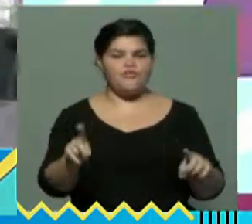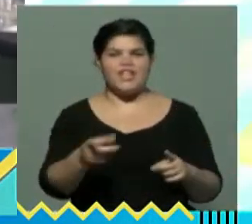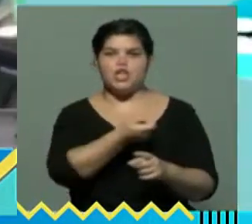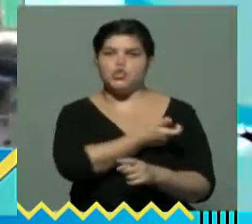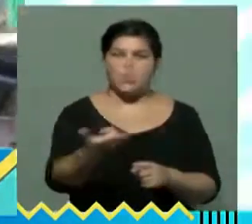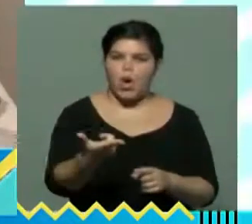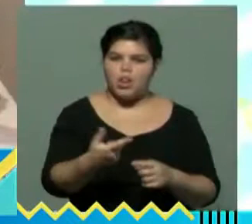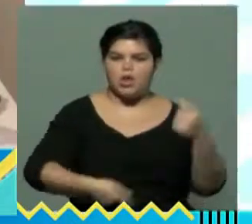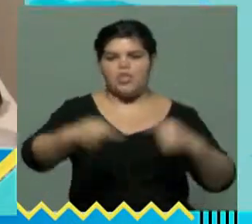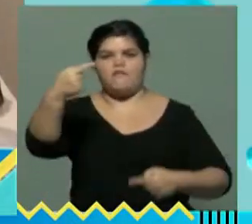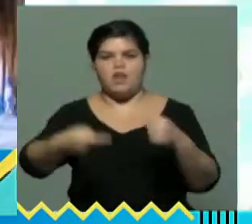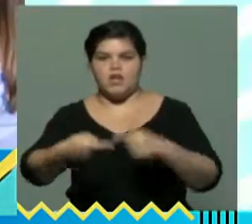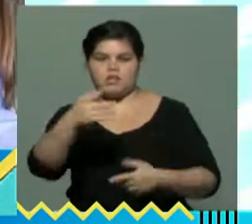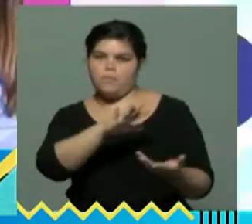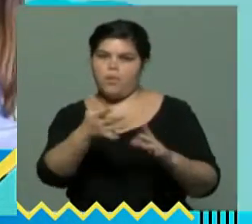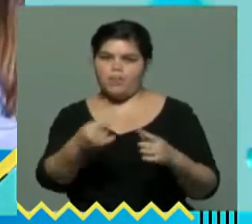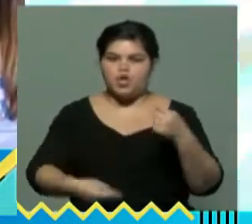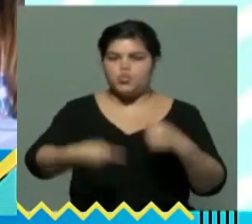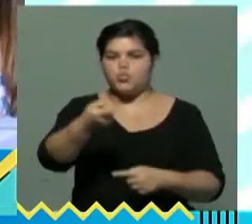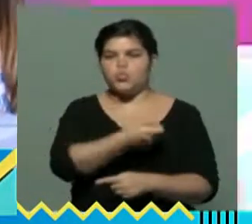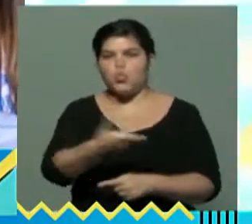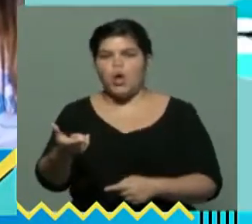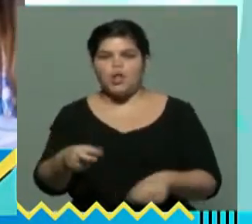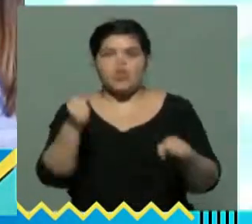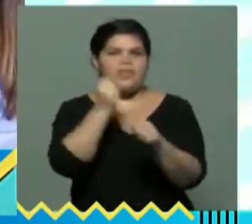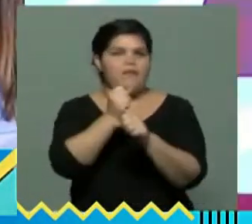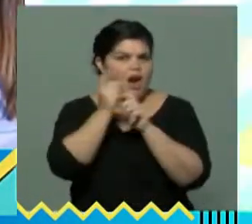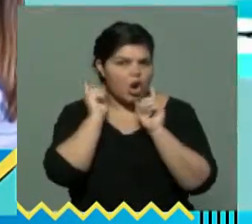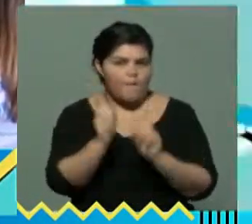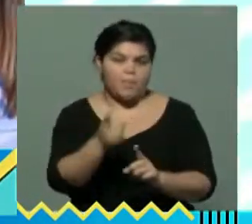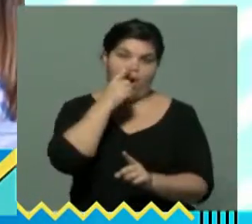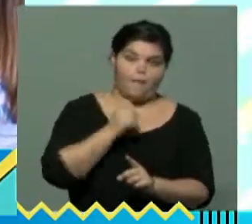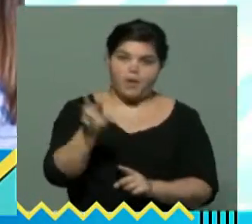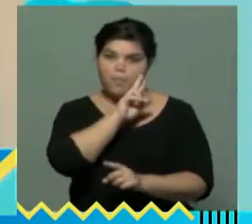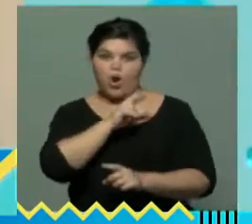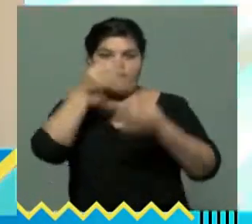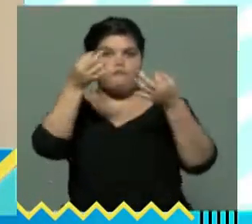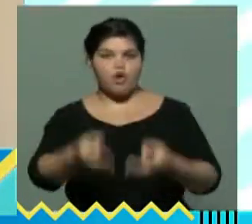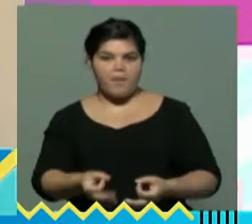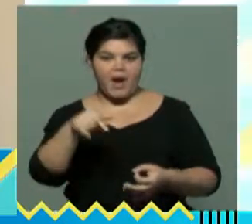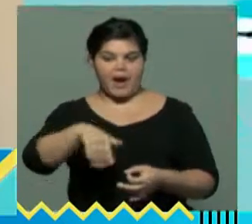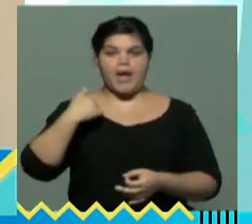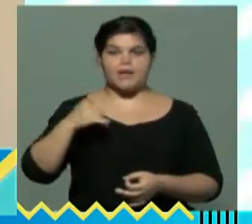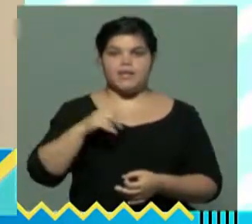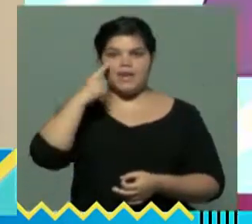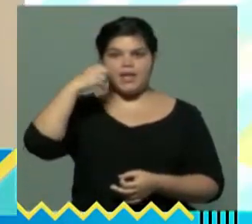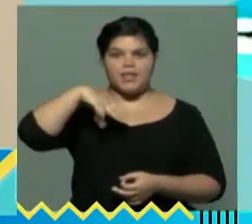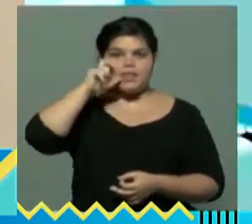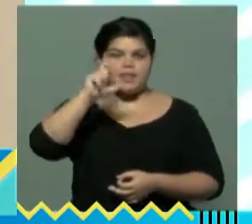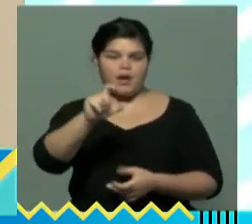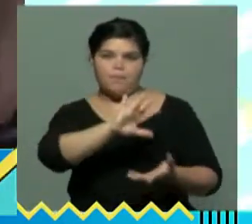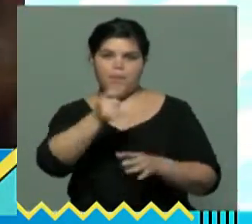Se estima que la diferencia de remuneraciones por igual trabajo en el nivel formal, en la Argentina, según INDEC, es del orden